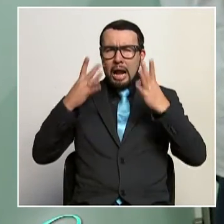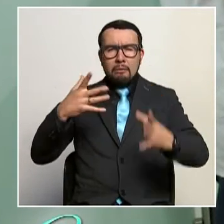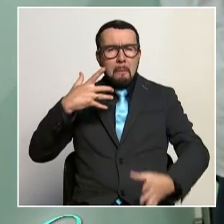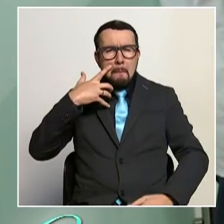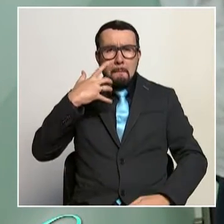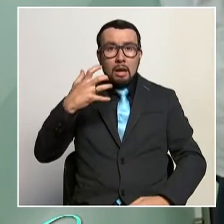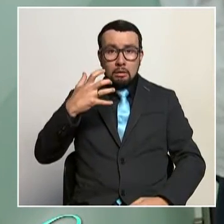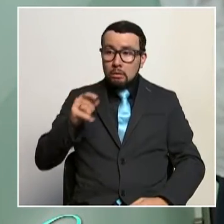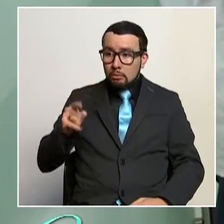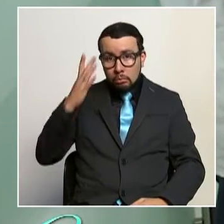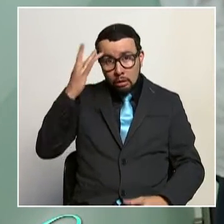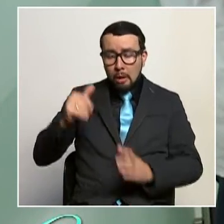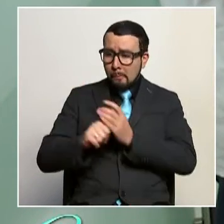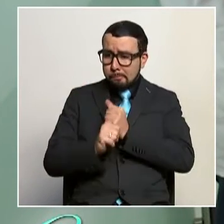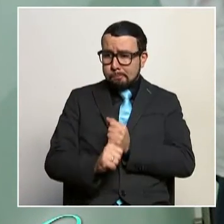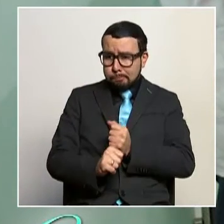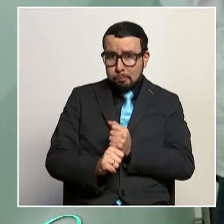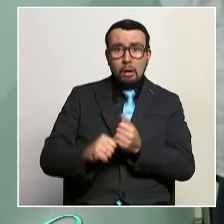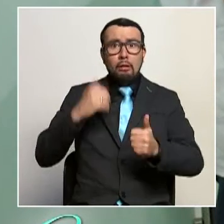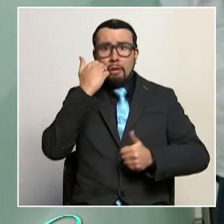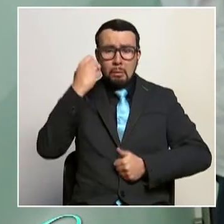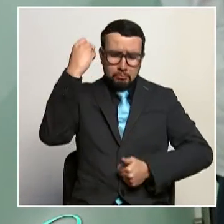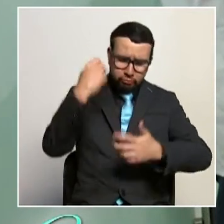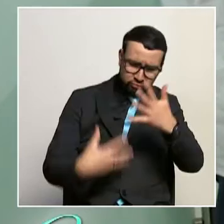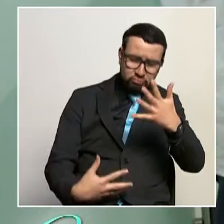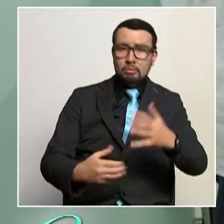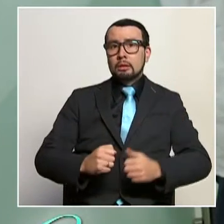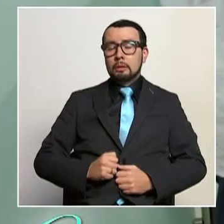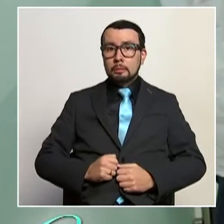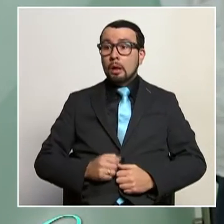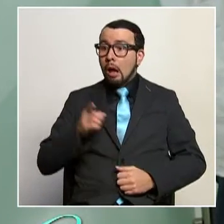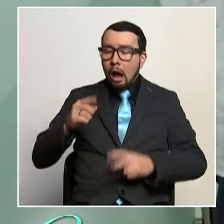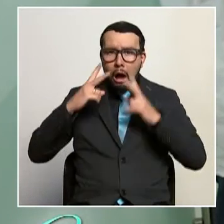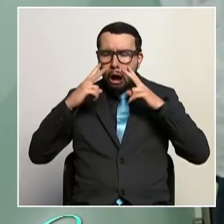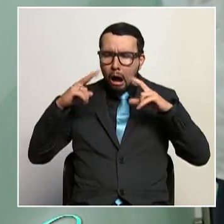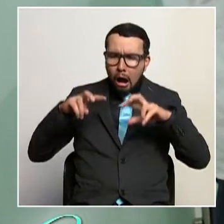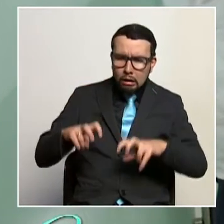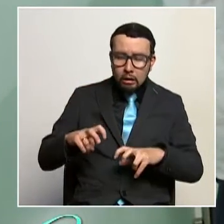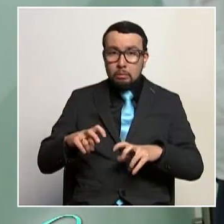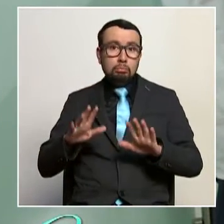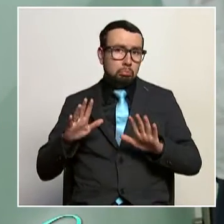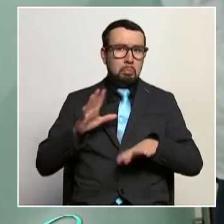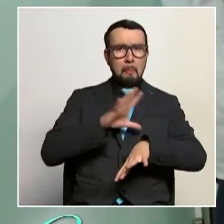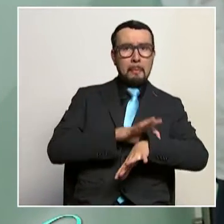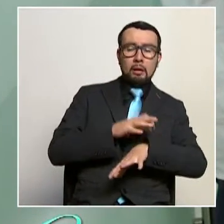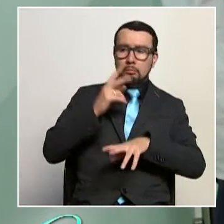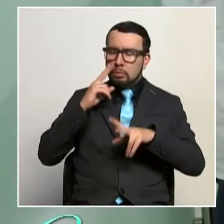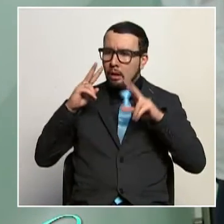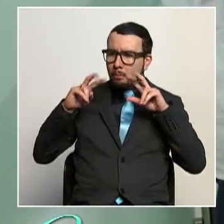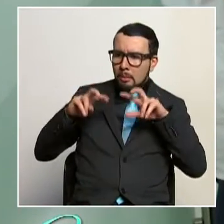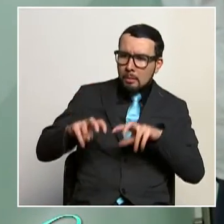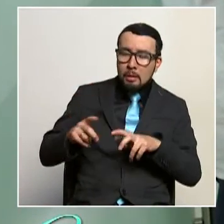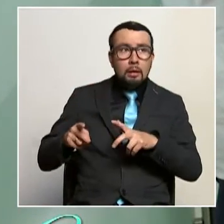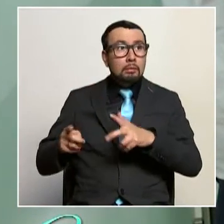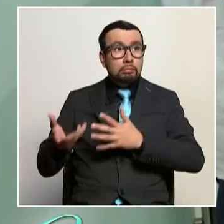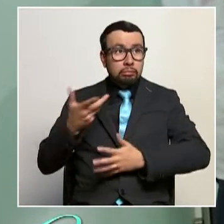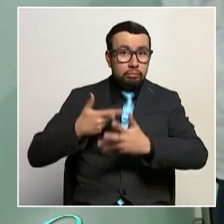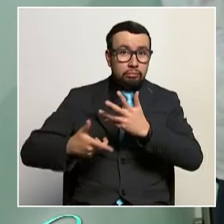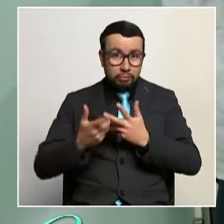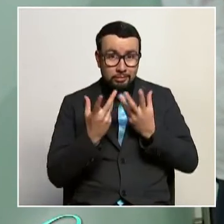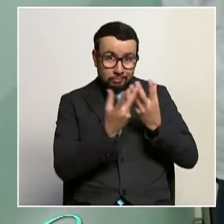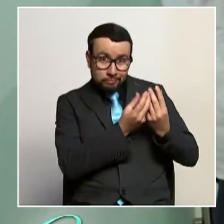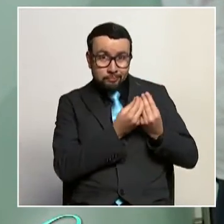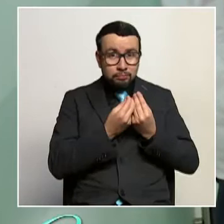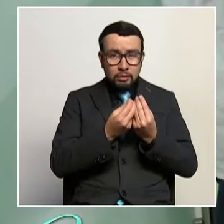de este se desprenden muchos problemas. El análisis que nosotros humildemente damos en conjunto es que